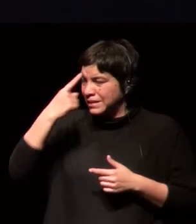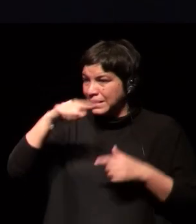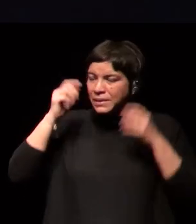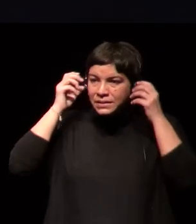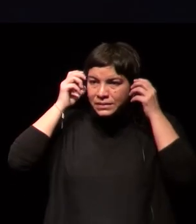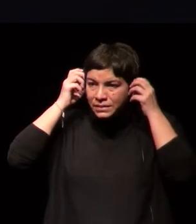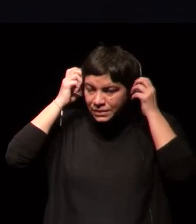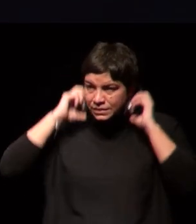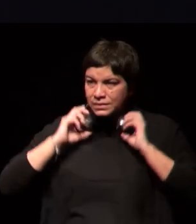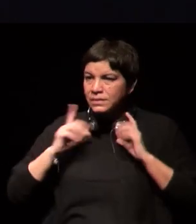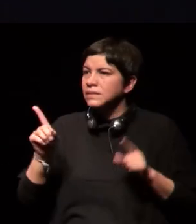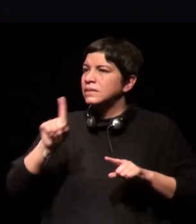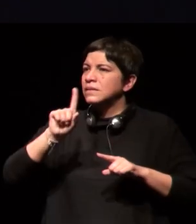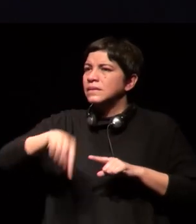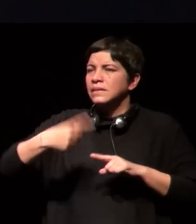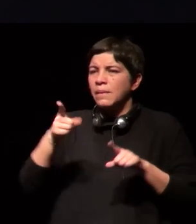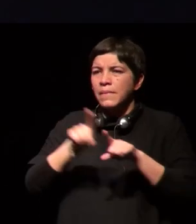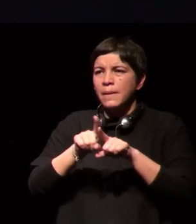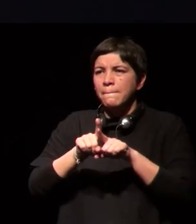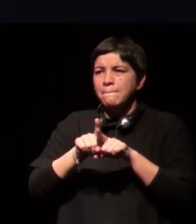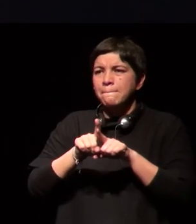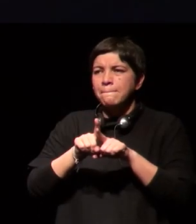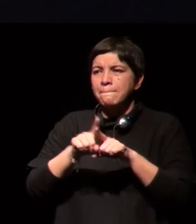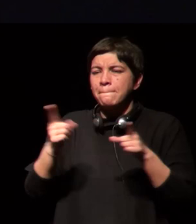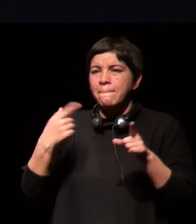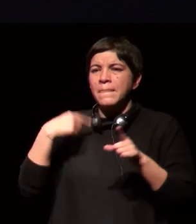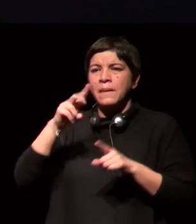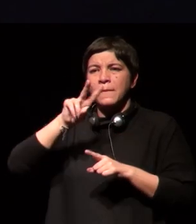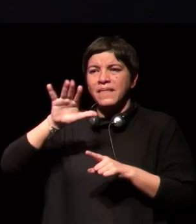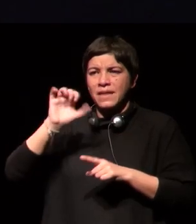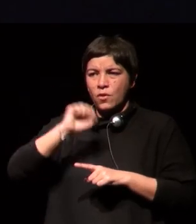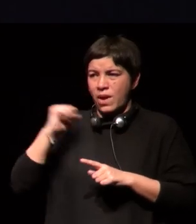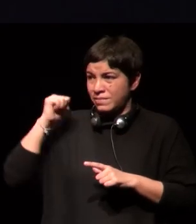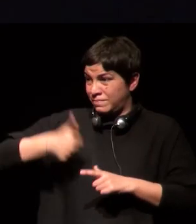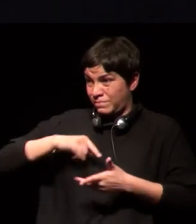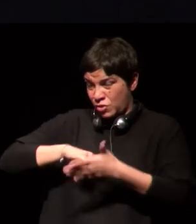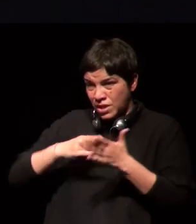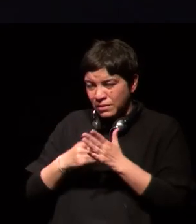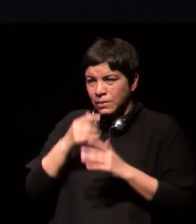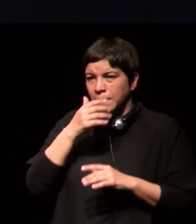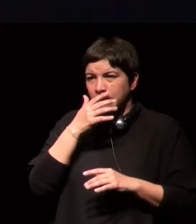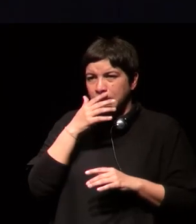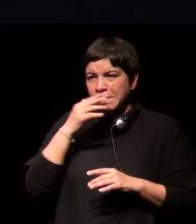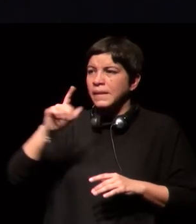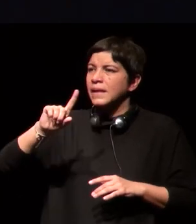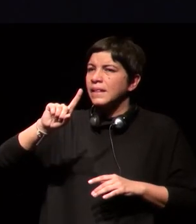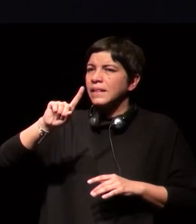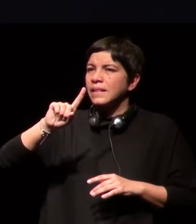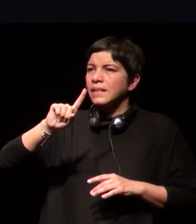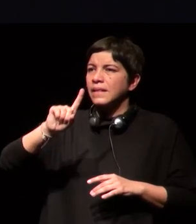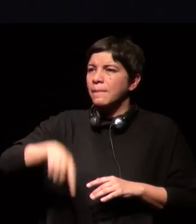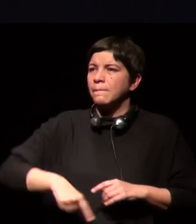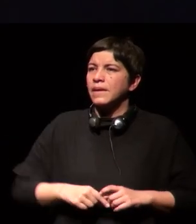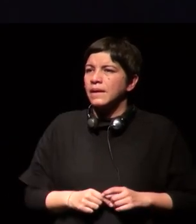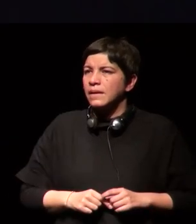Big Heart, que hace 25 años que existe este proyecto, pero Scott también tuvo ya una experiencia,